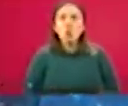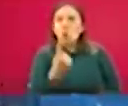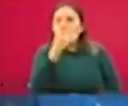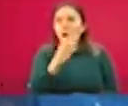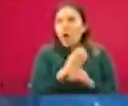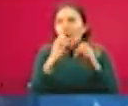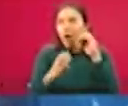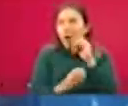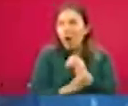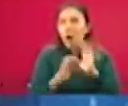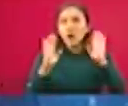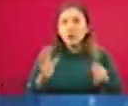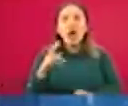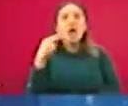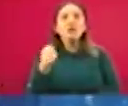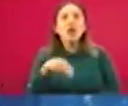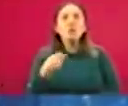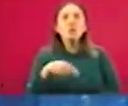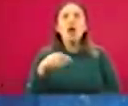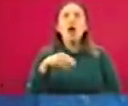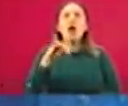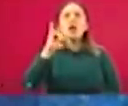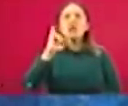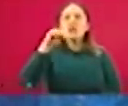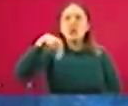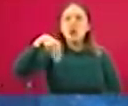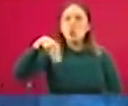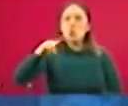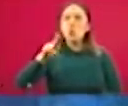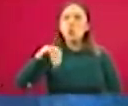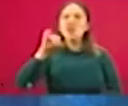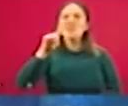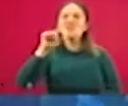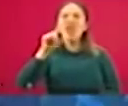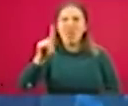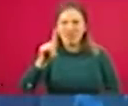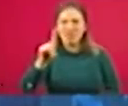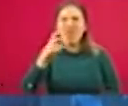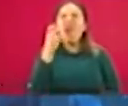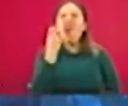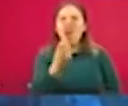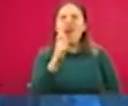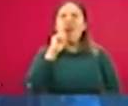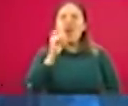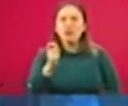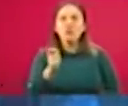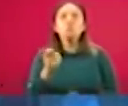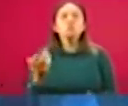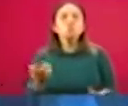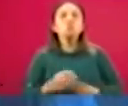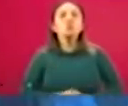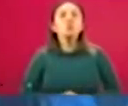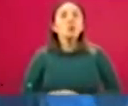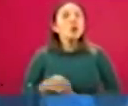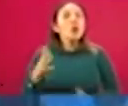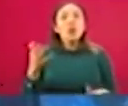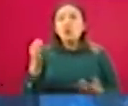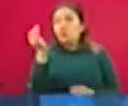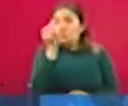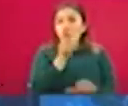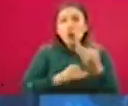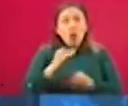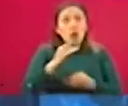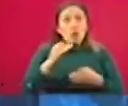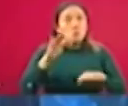alguna evidencia de que pudiera haber un reconocimiento incompleto de la realidad epidemiológica que inhiba